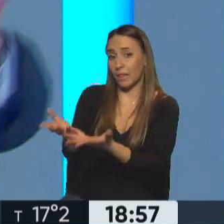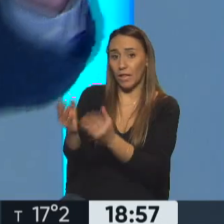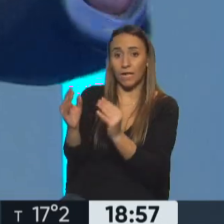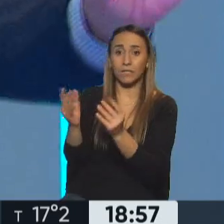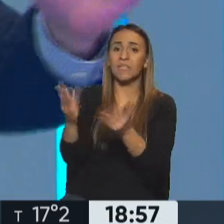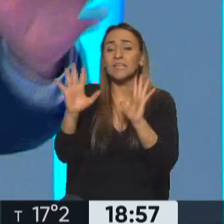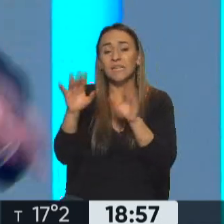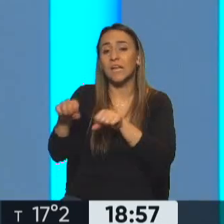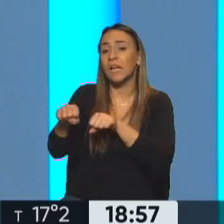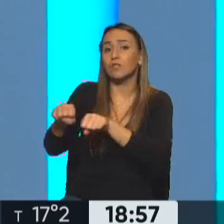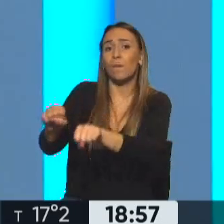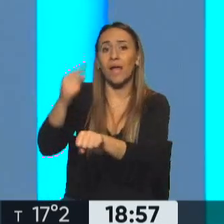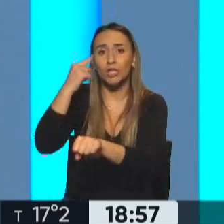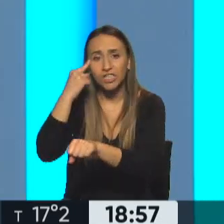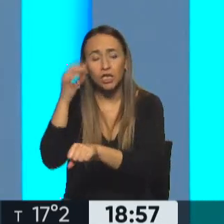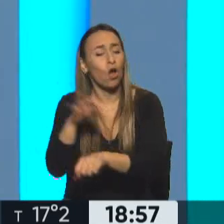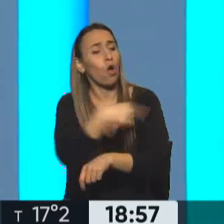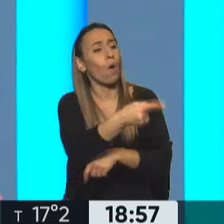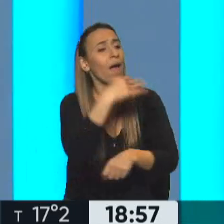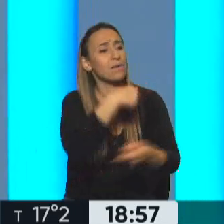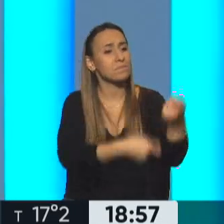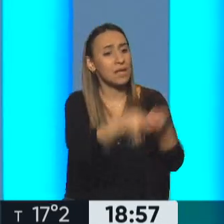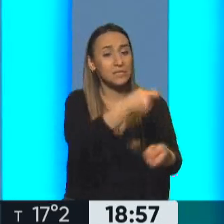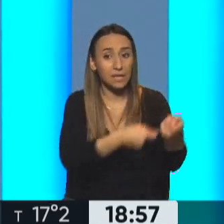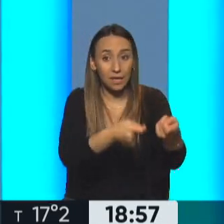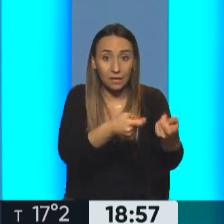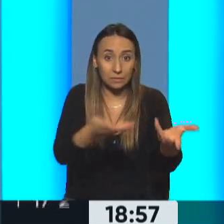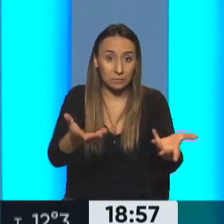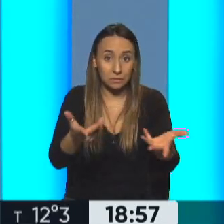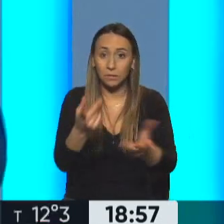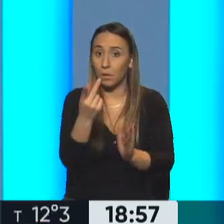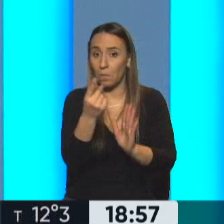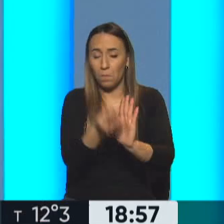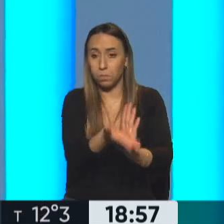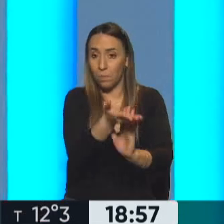otra cuadra o fulano de tal le pega el lápiz, pero 20%, hermano,